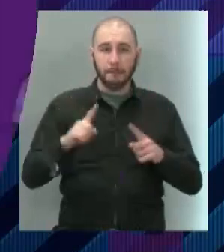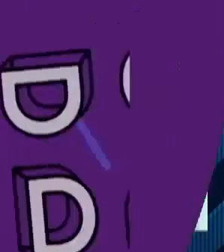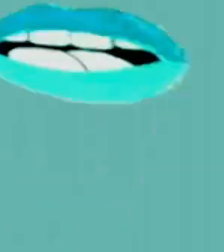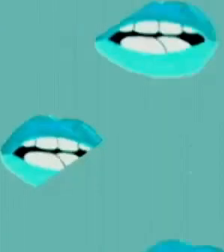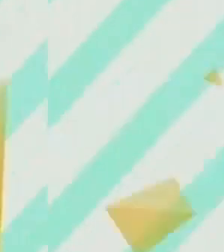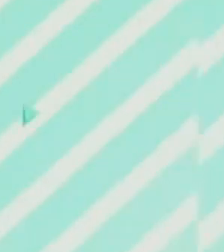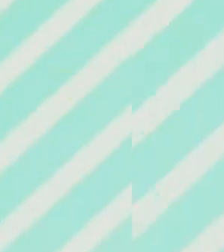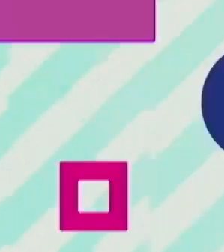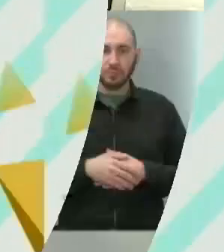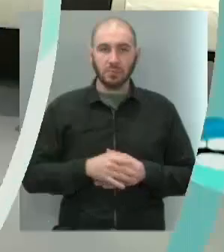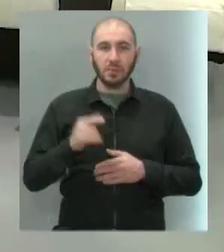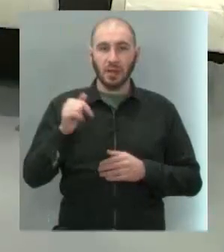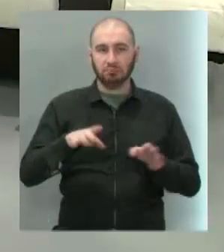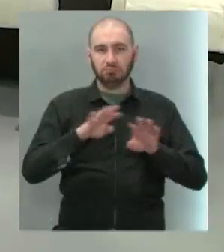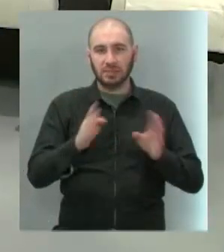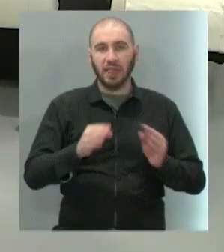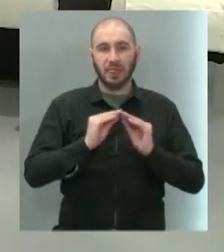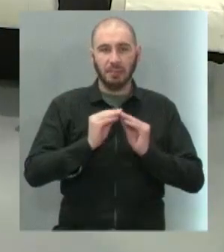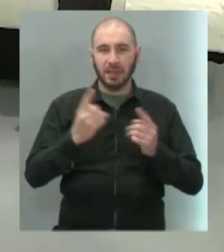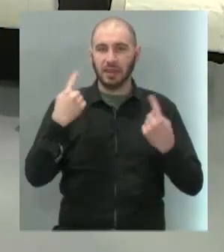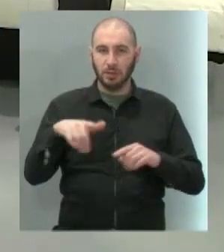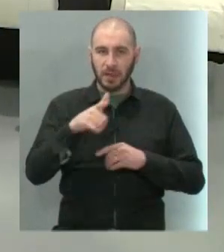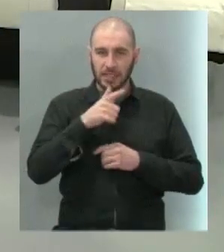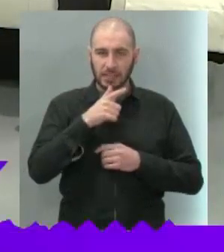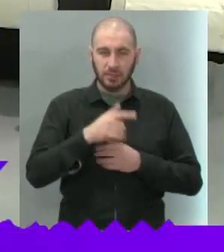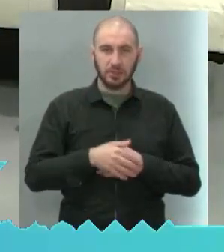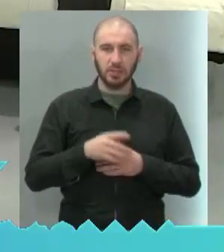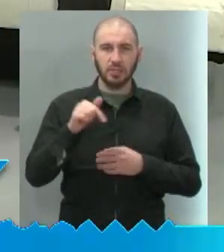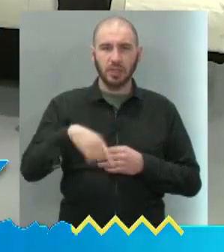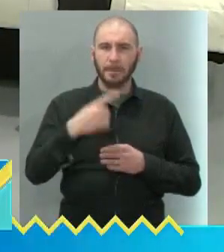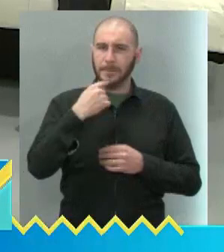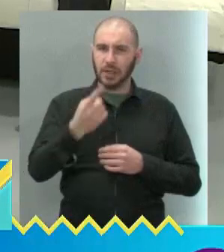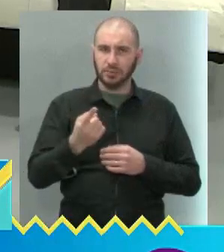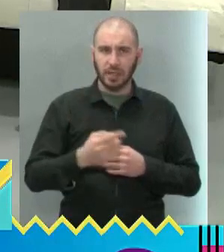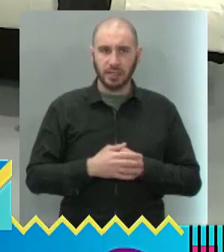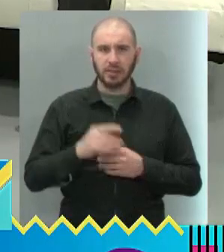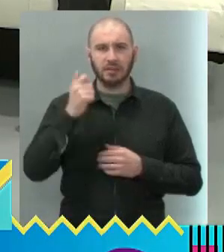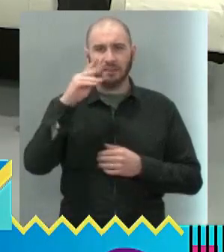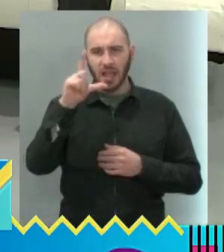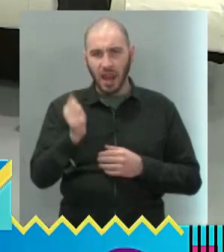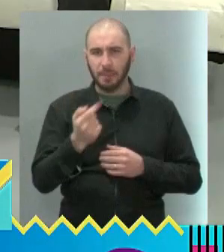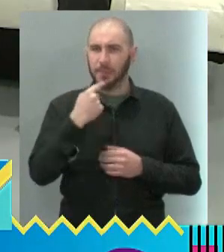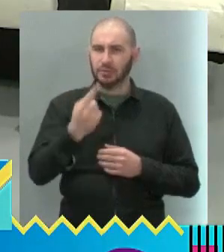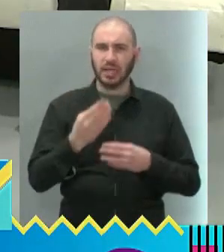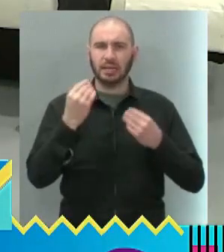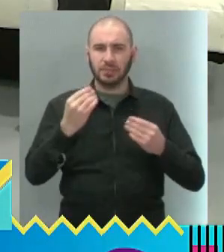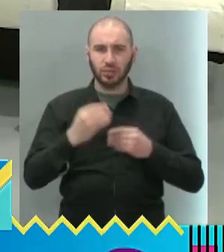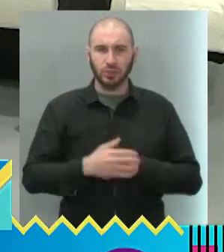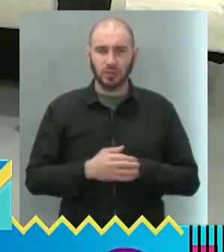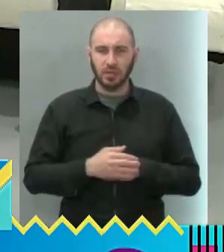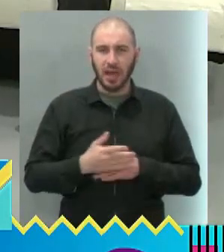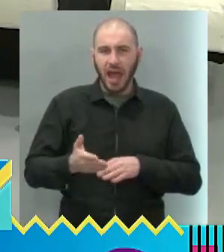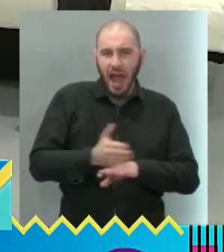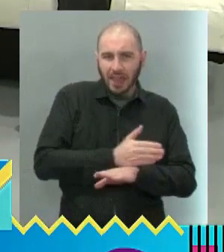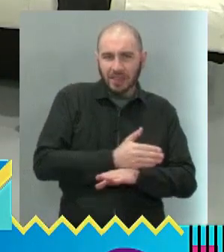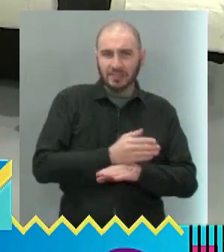ir ya a la mesa, al debate de distintos parecidos. Y quiero preguntarte, Gabriela, ¿qué pasaba un